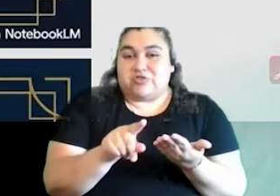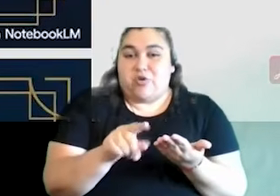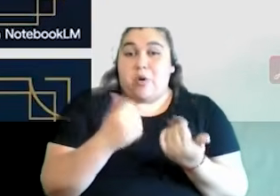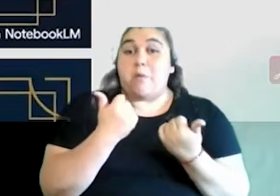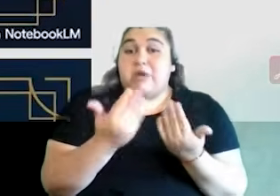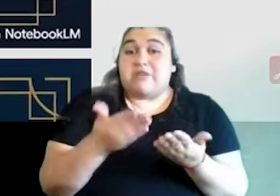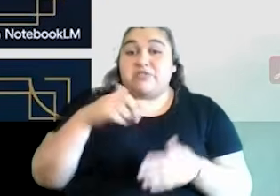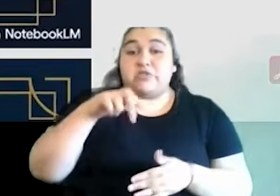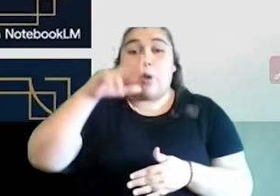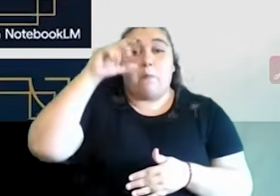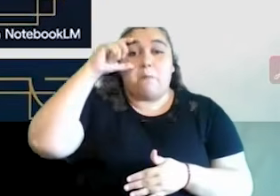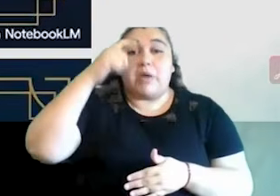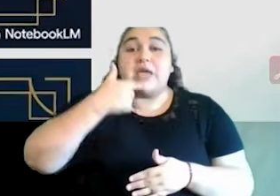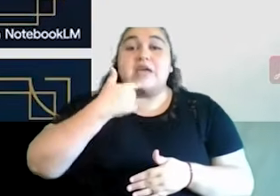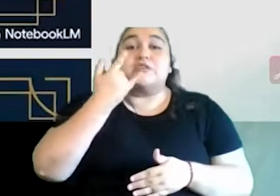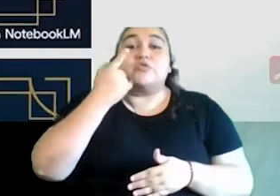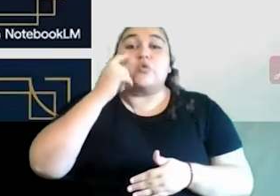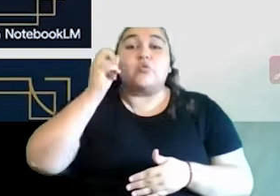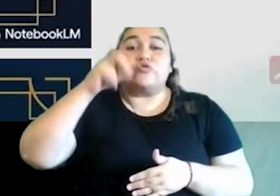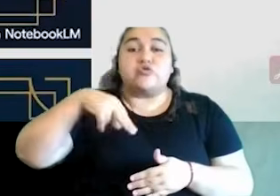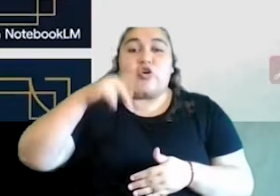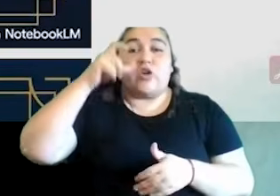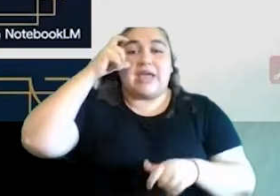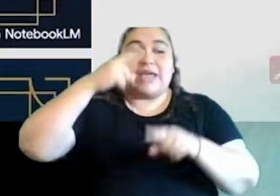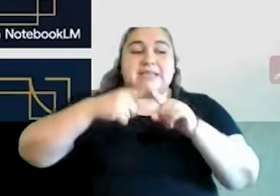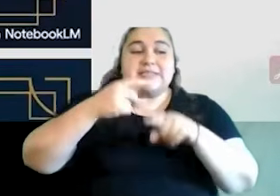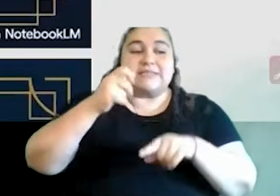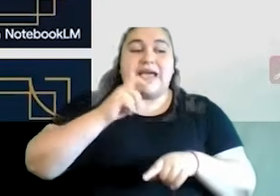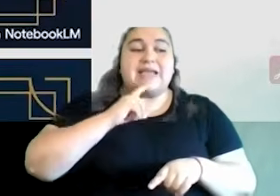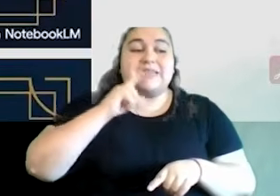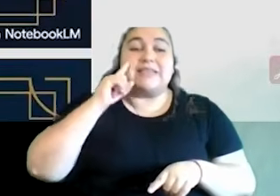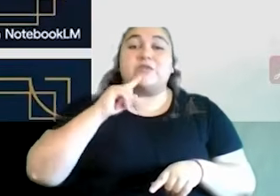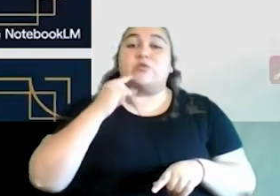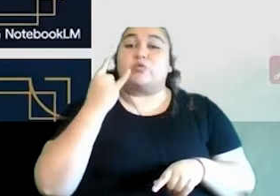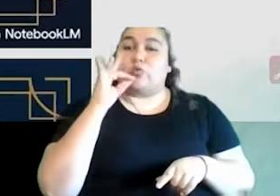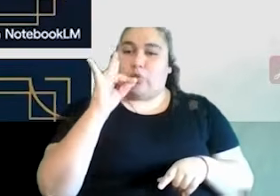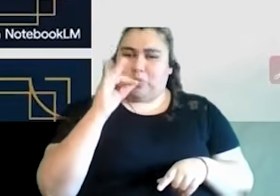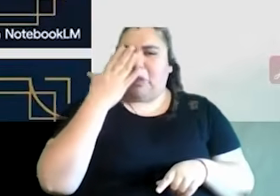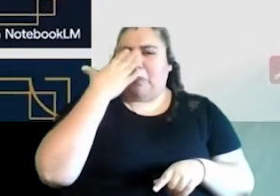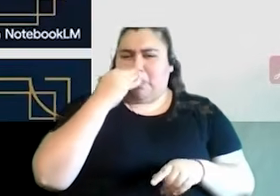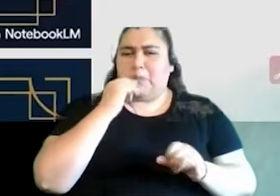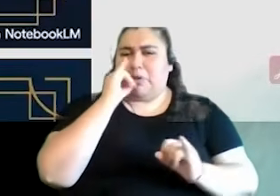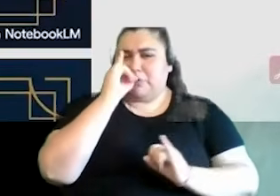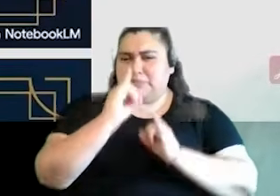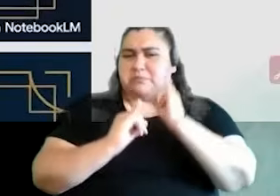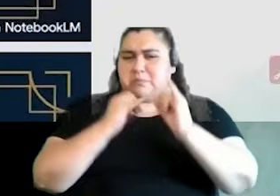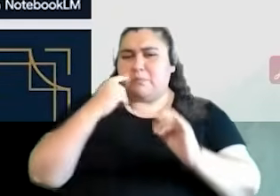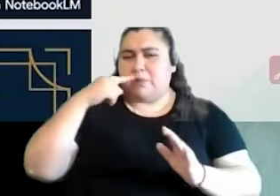después también lo vamos a ir rumiando o interiorizando un poquito más.